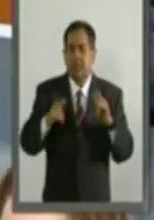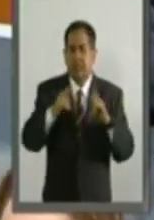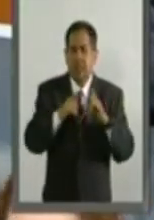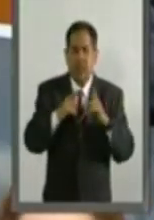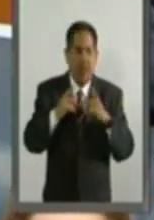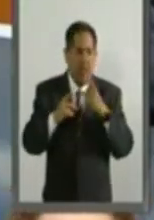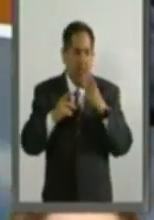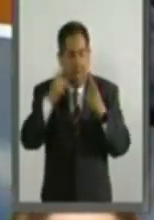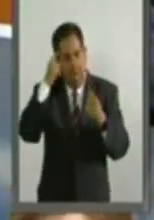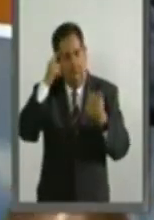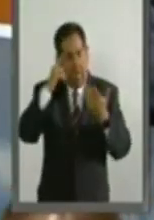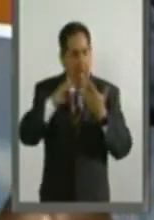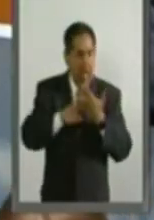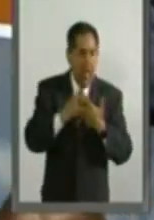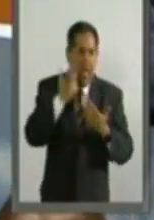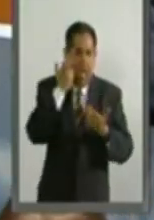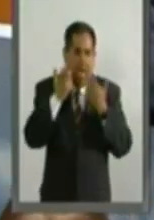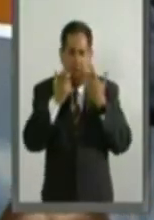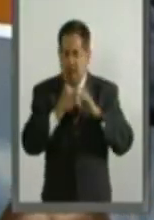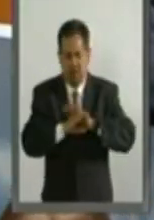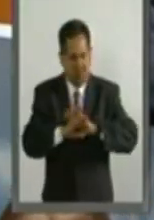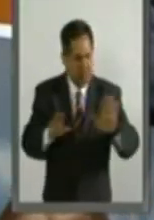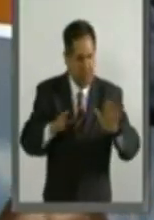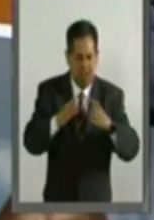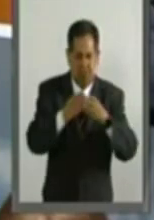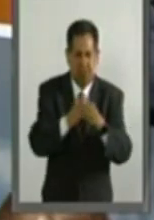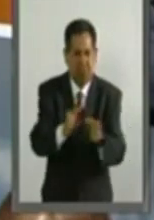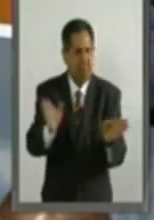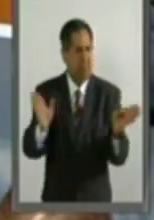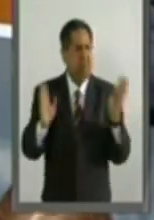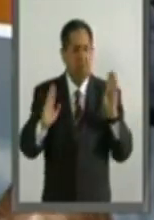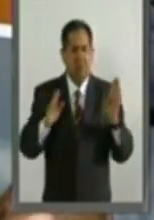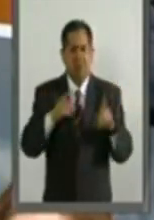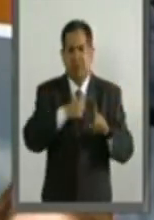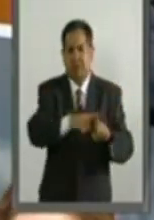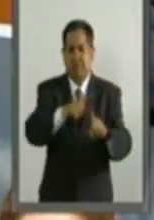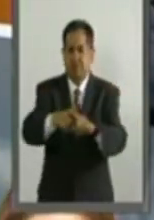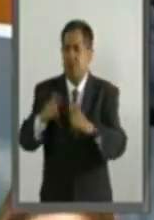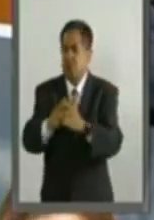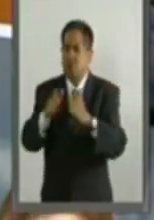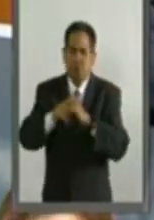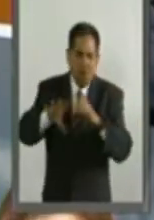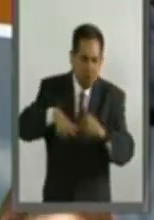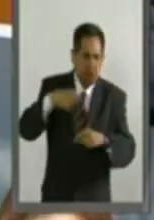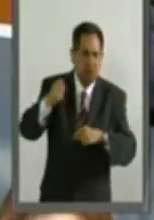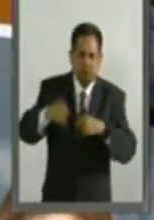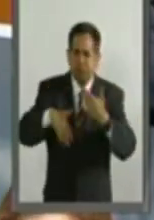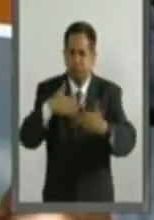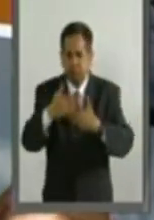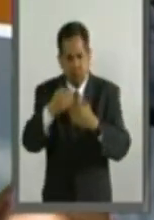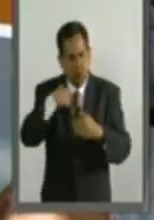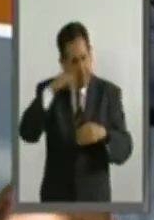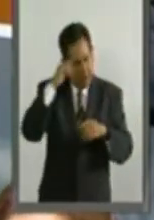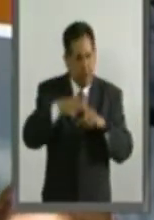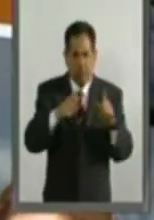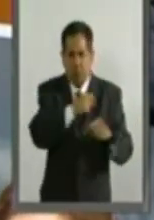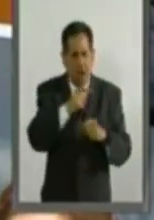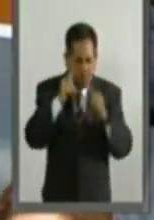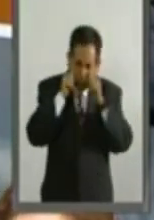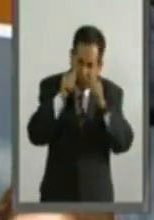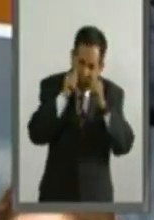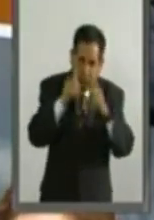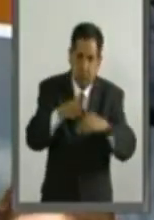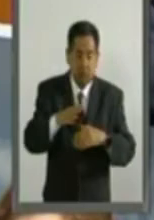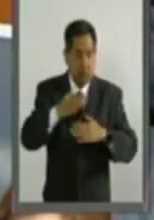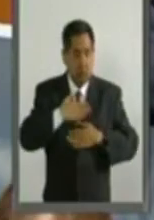ataduras mentales respecto a la convivencia con todos los que en este esfuerzo pues pensamos diferente. Y la verdad es que yo,